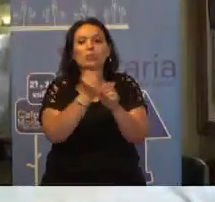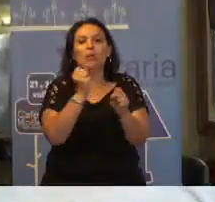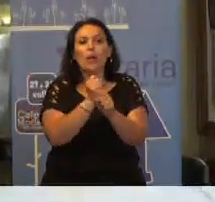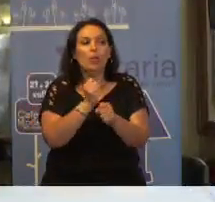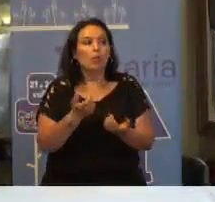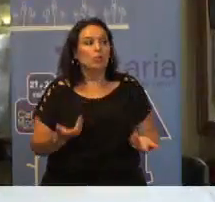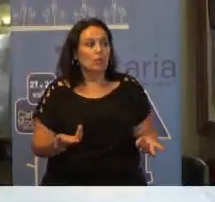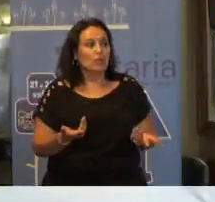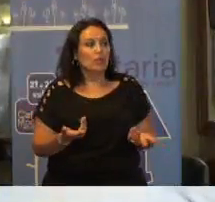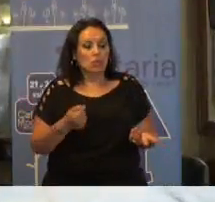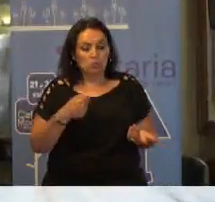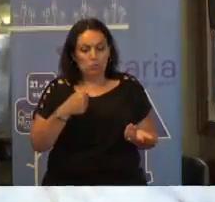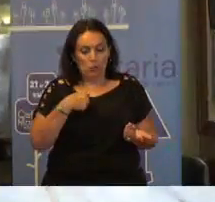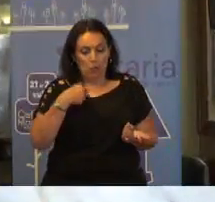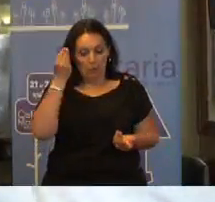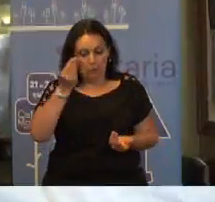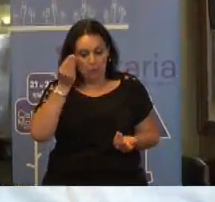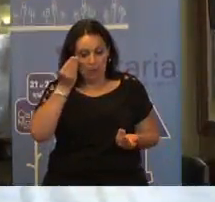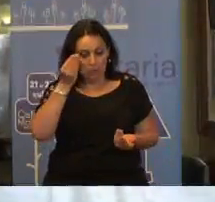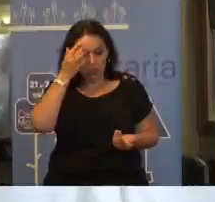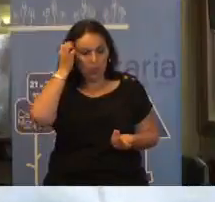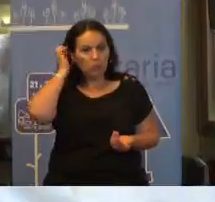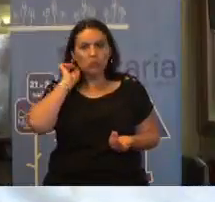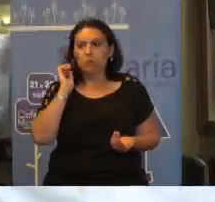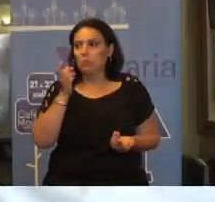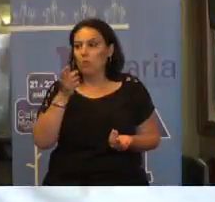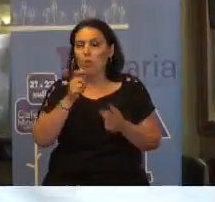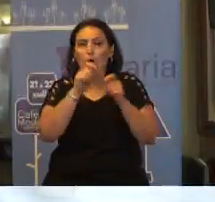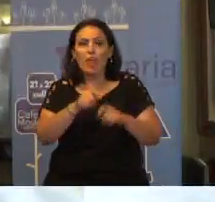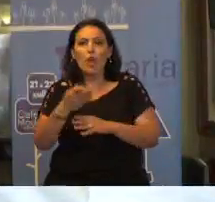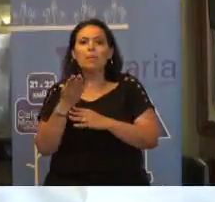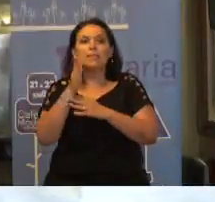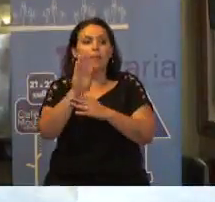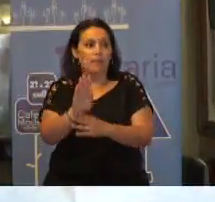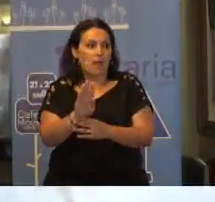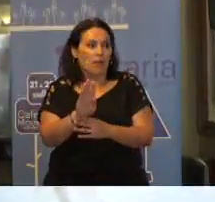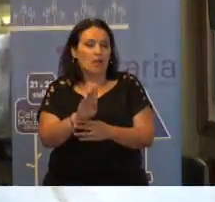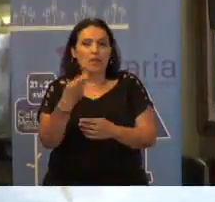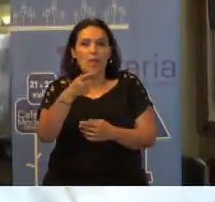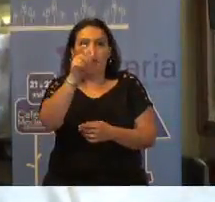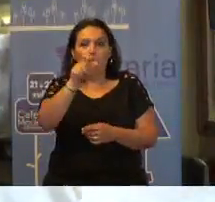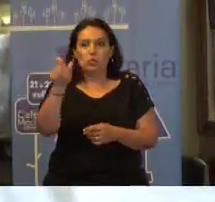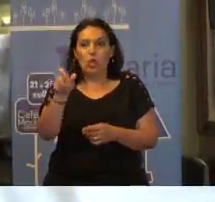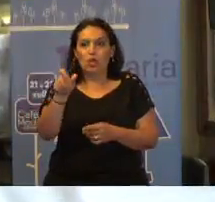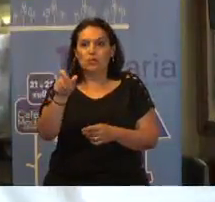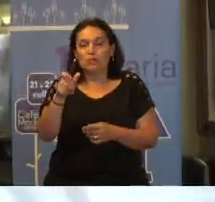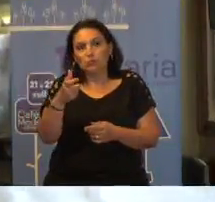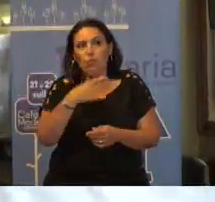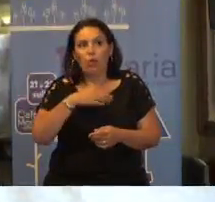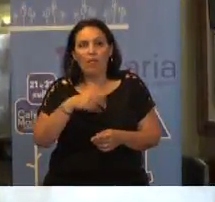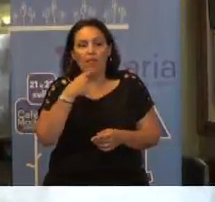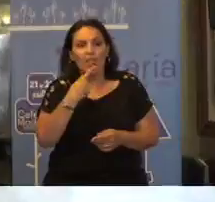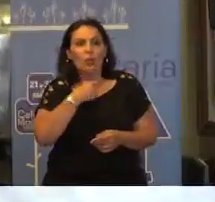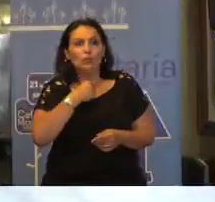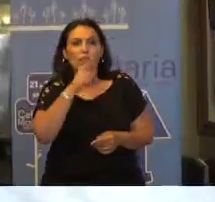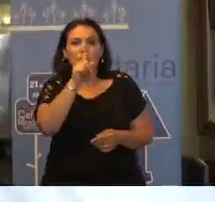o que temos que e el presenta pois un modelo, non? Un modelo que pode servir e que pode servir ou non, que pode haber cousas